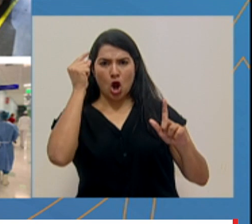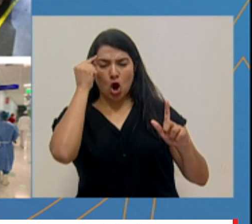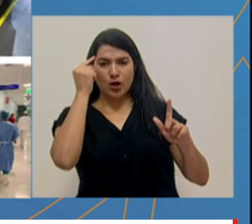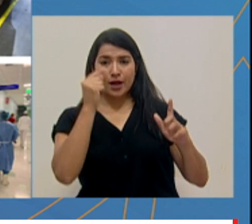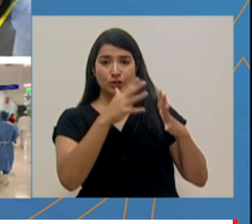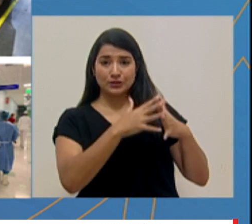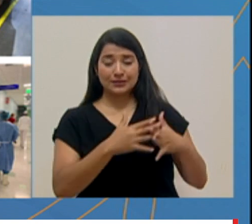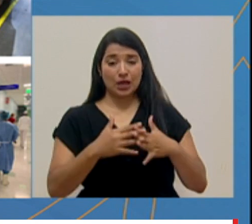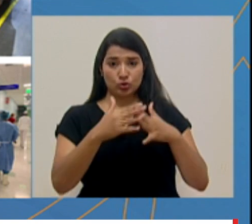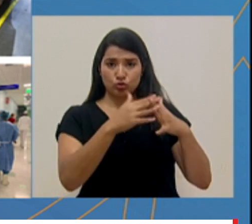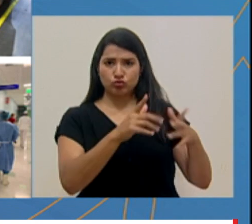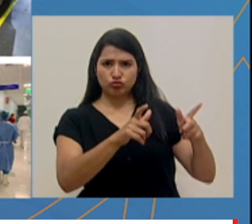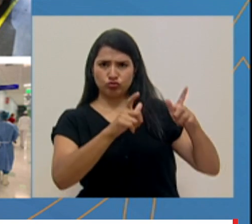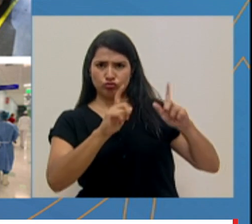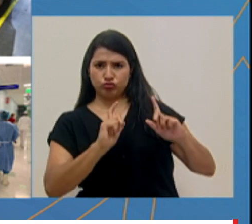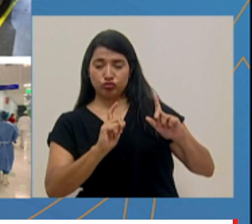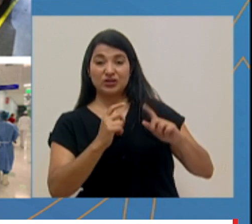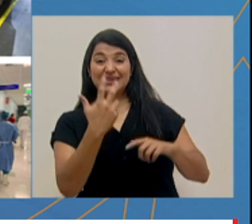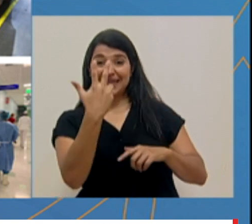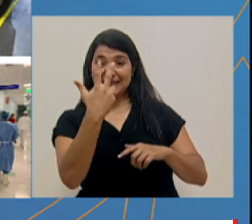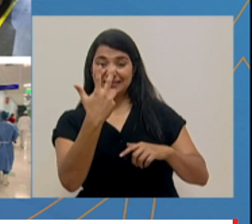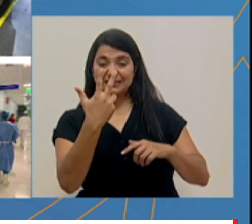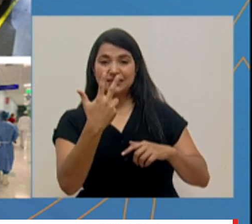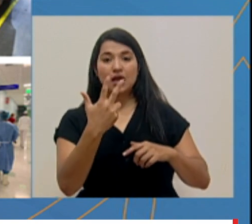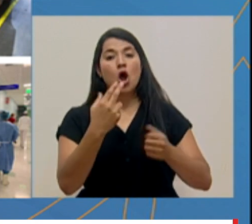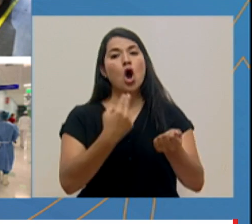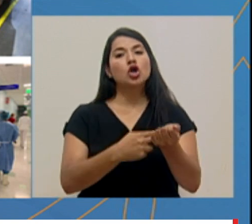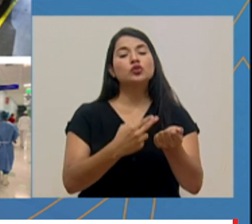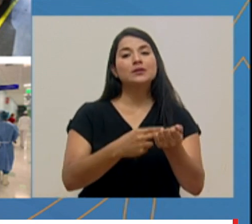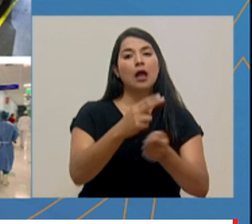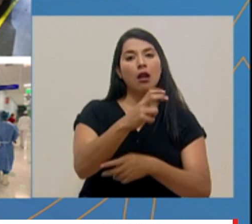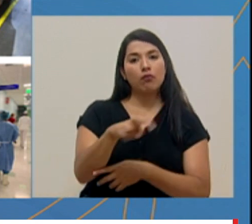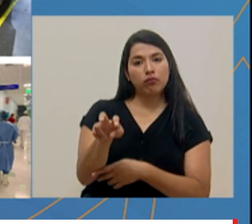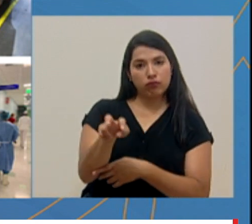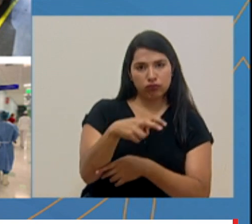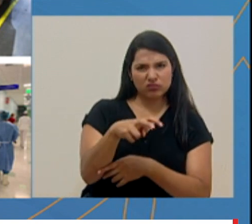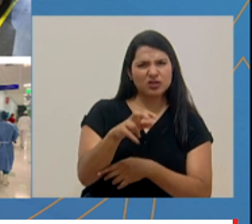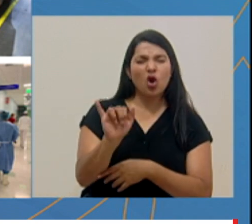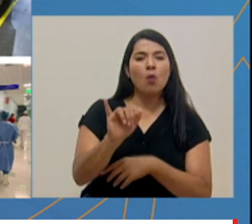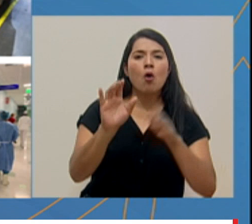Estados Unidos, donde recibimos 3 unidades médicas móviles que están